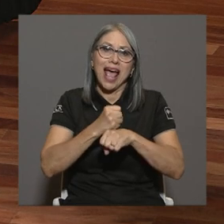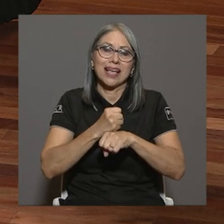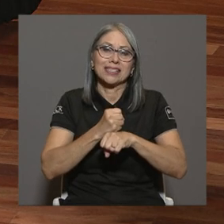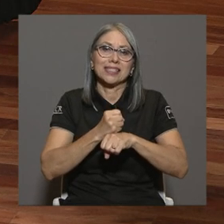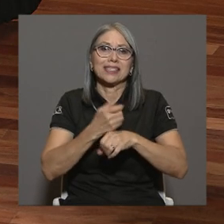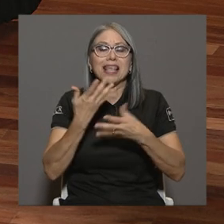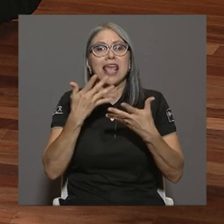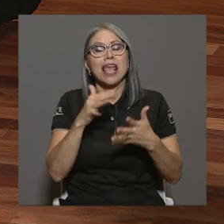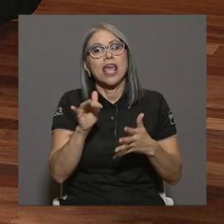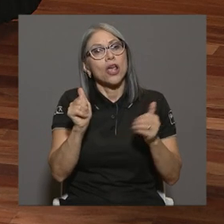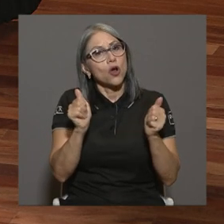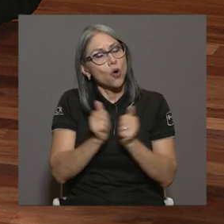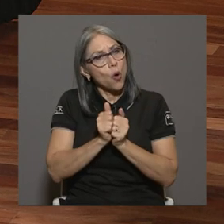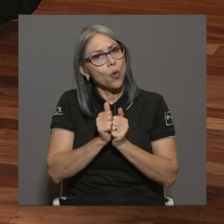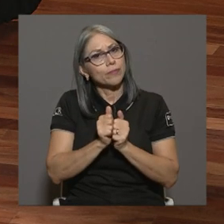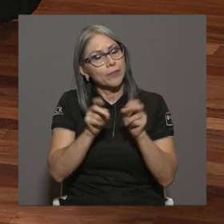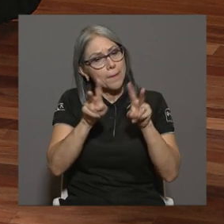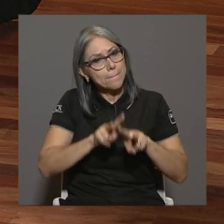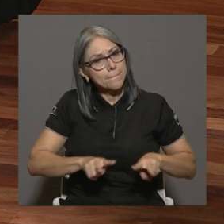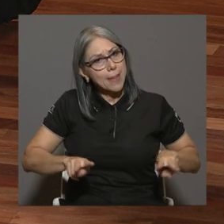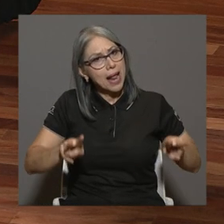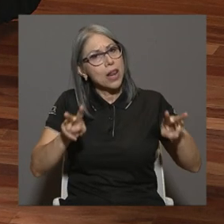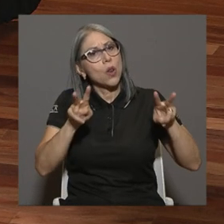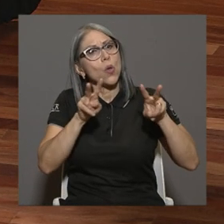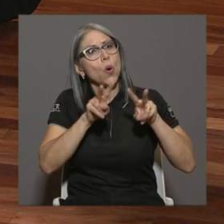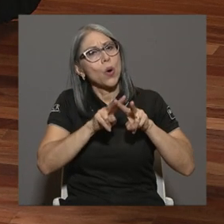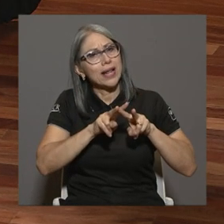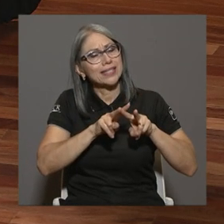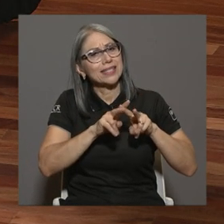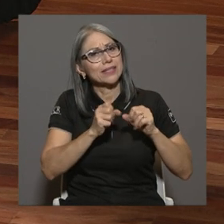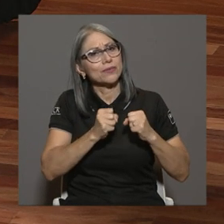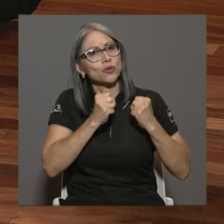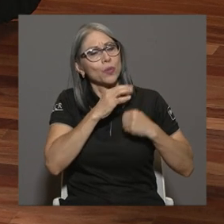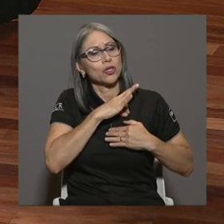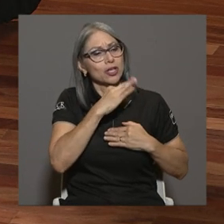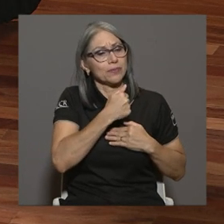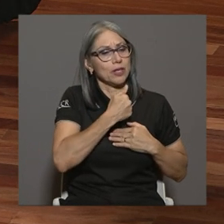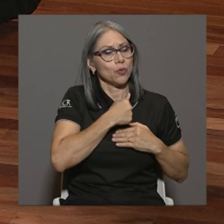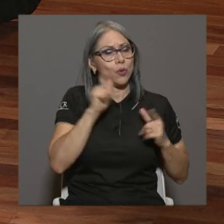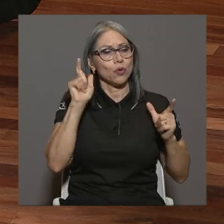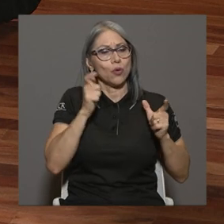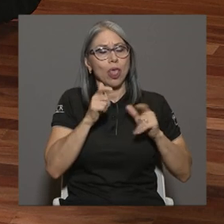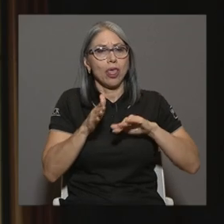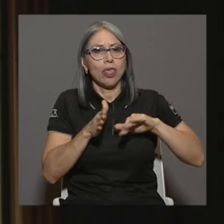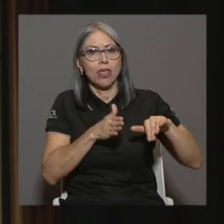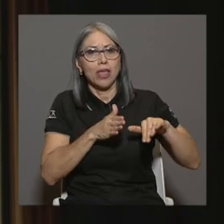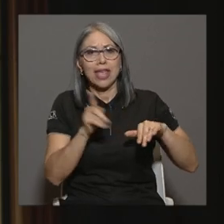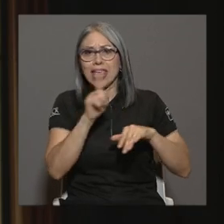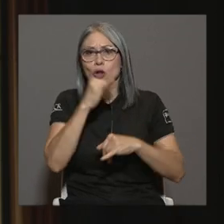valores supremos del espíritu y culmine en un grosero y torpe materialismo.